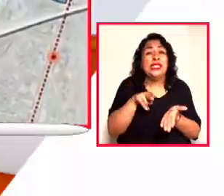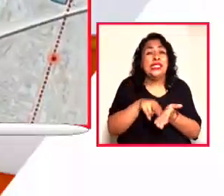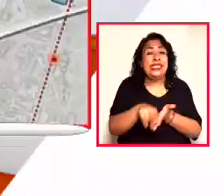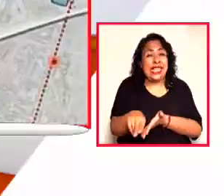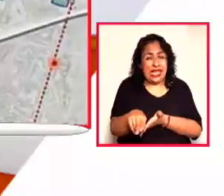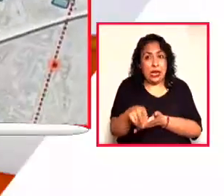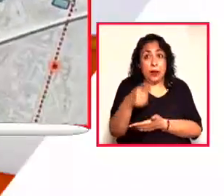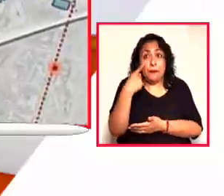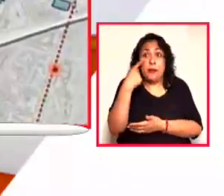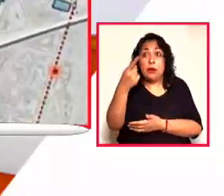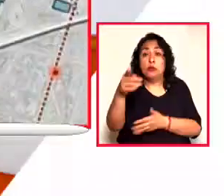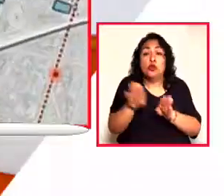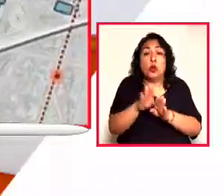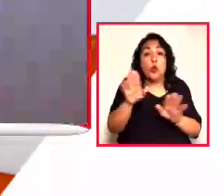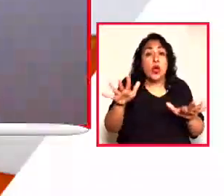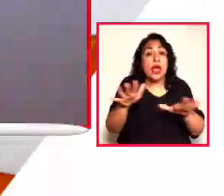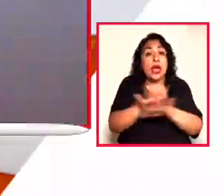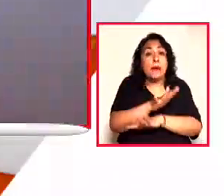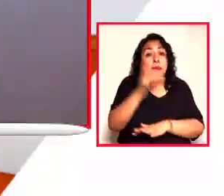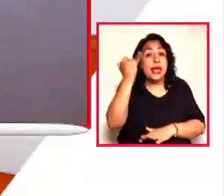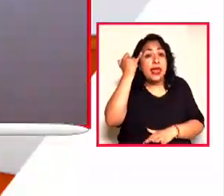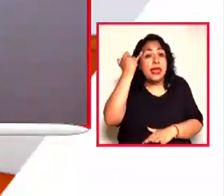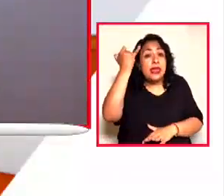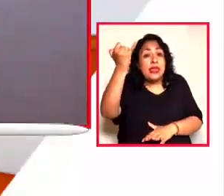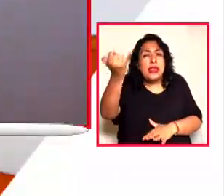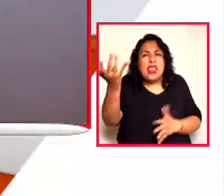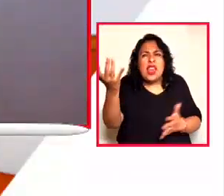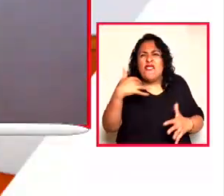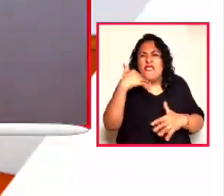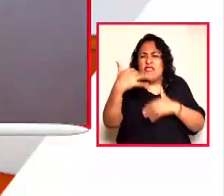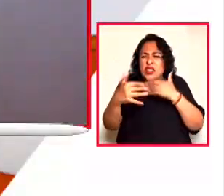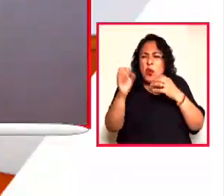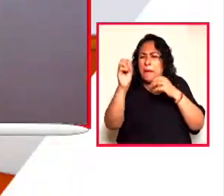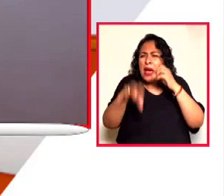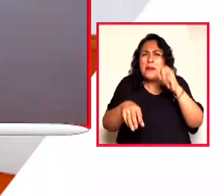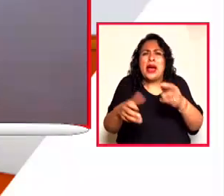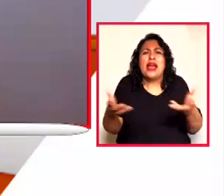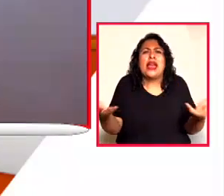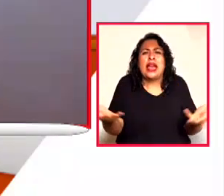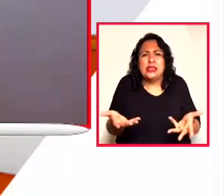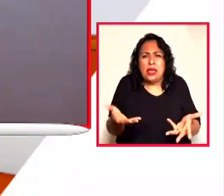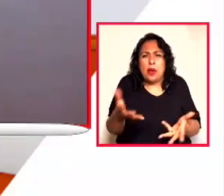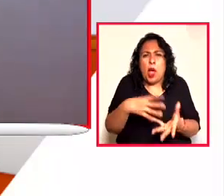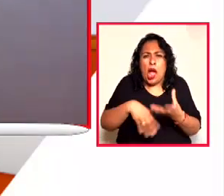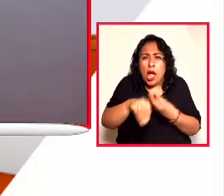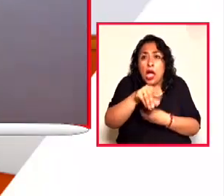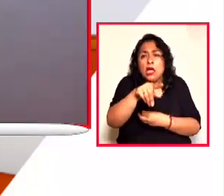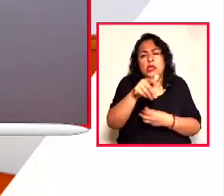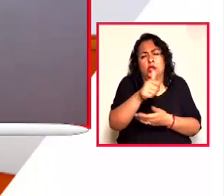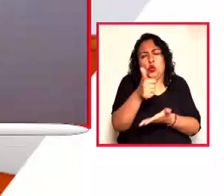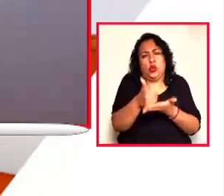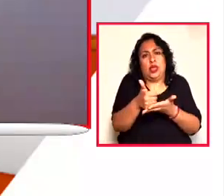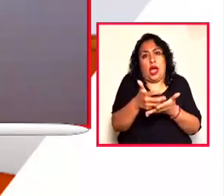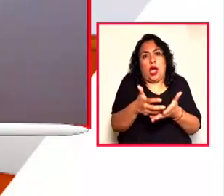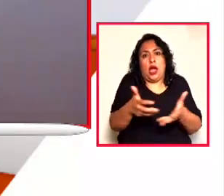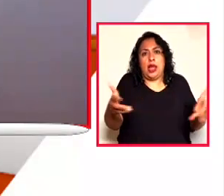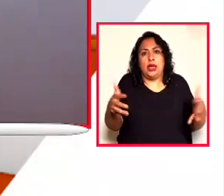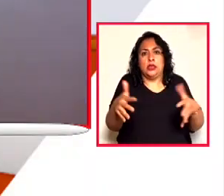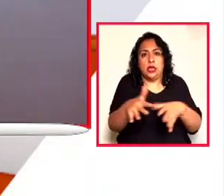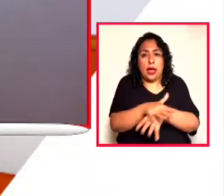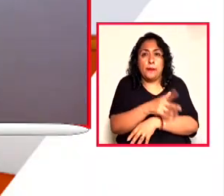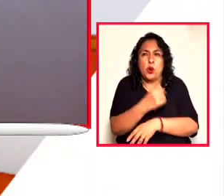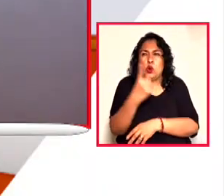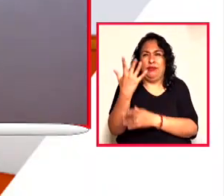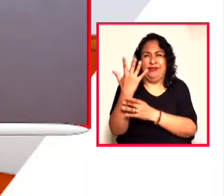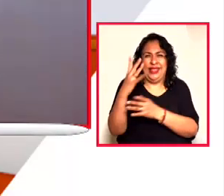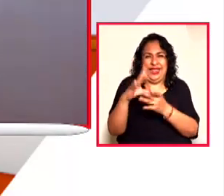cambió la idea de qué hacer con los desechos, ¿no? O sea, evidentemente la ciudad creció, la ciudad cambió, pero una de las cosas que cuentan Daniel